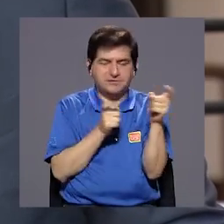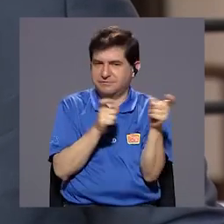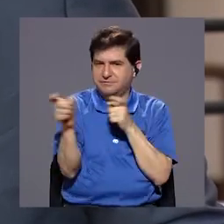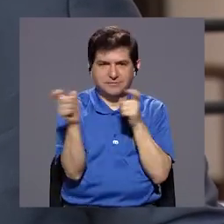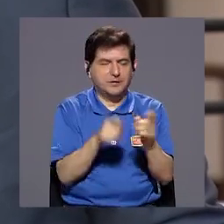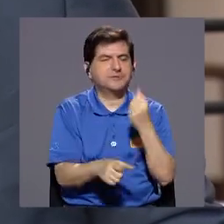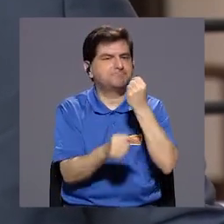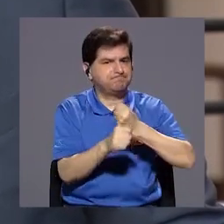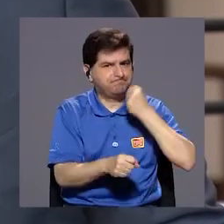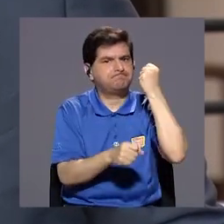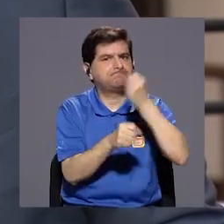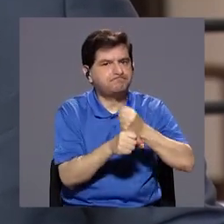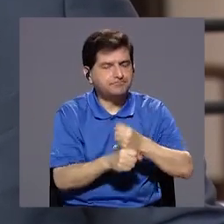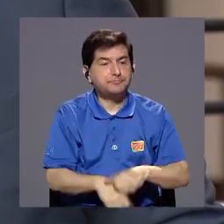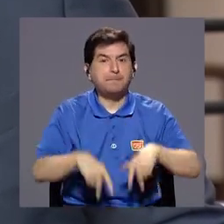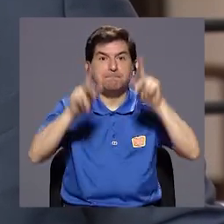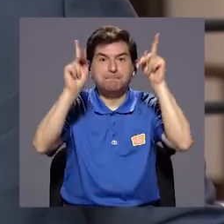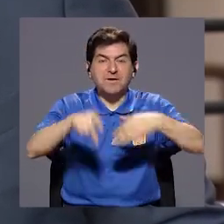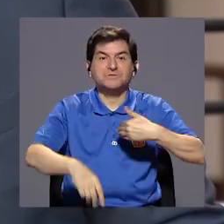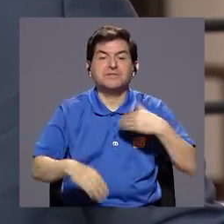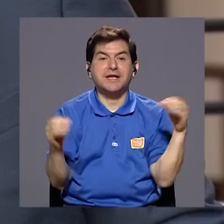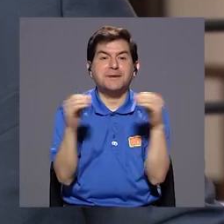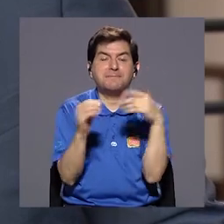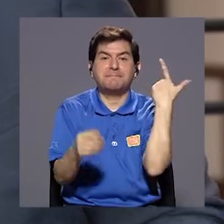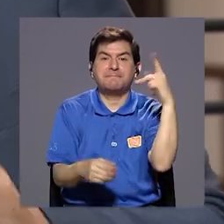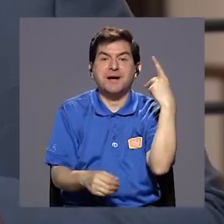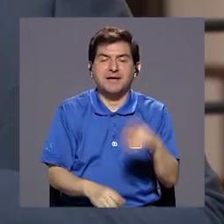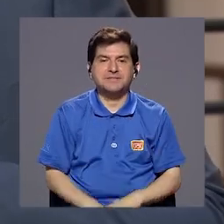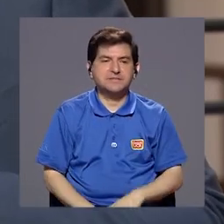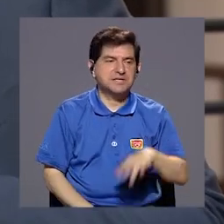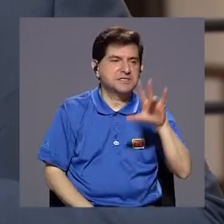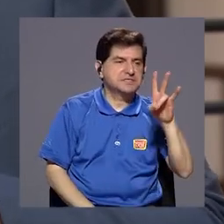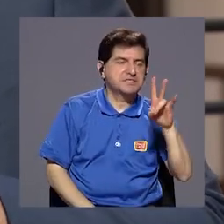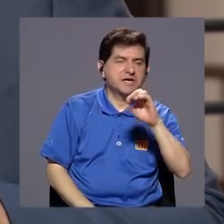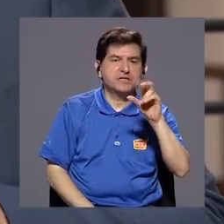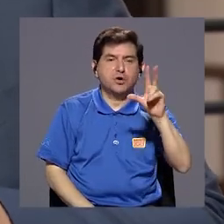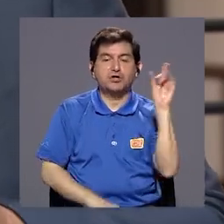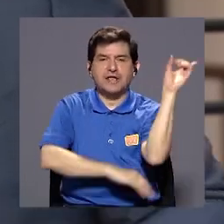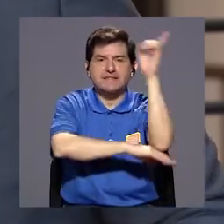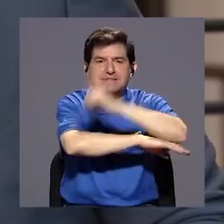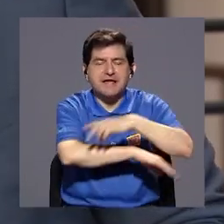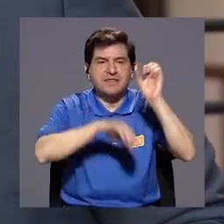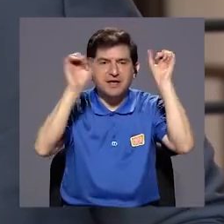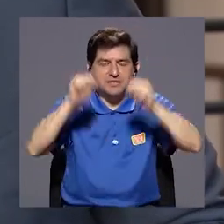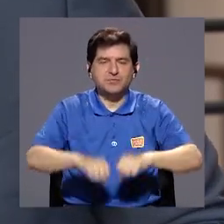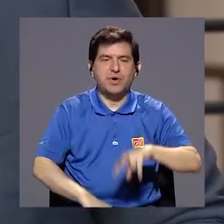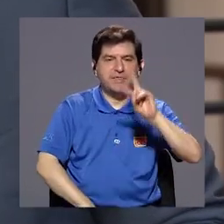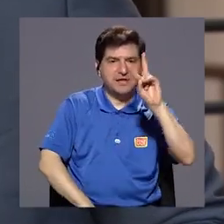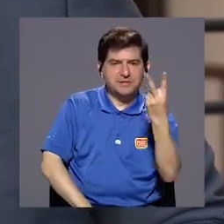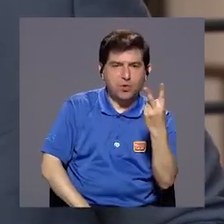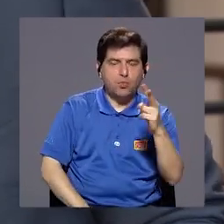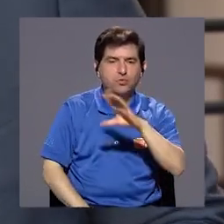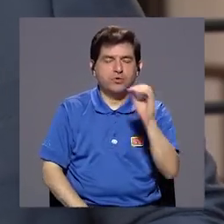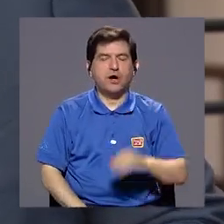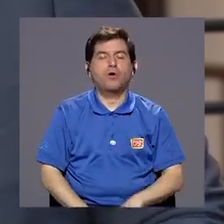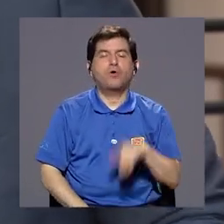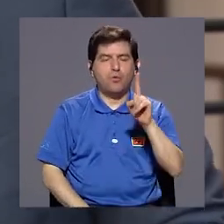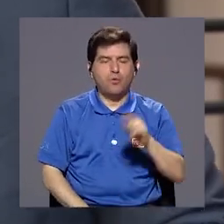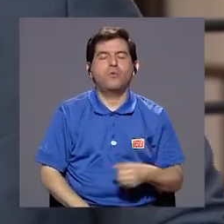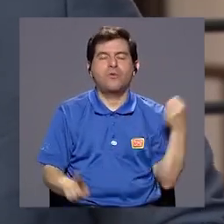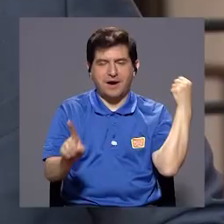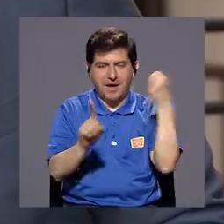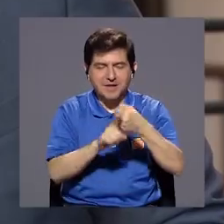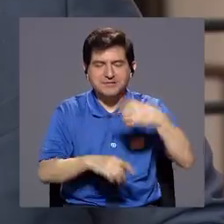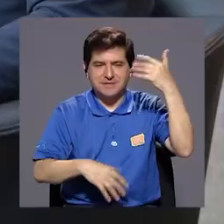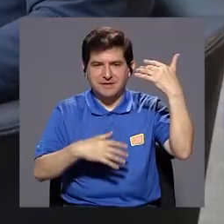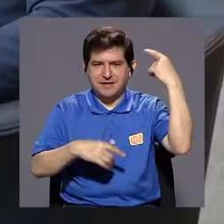descontrolado, trabajárselo, porque son las personas que tienen más riesgo de que a los 7, a los 30 días, puedan tener un segundo o un evento